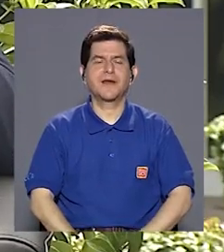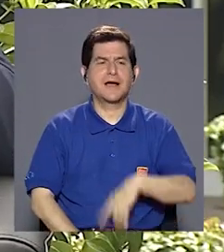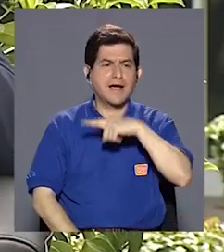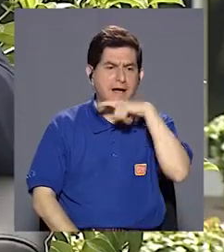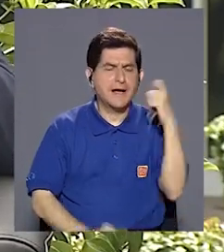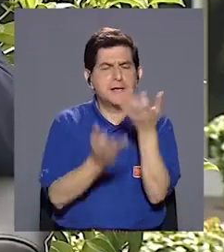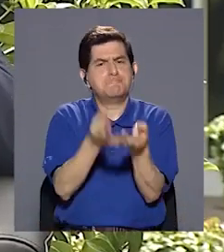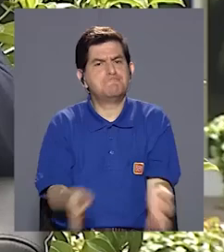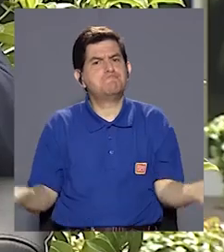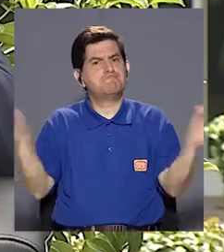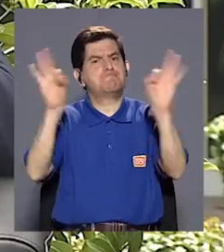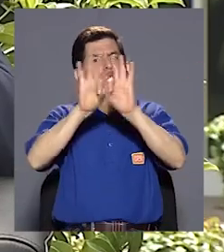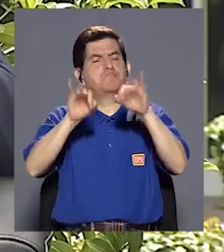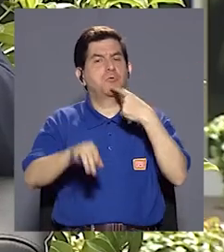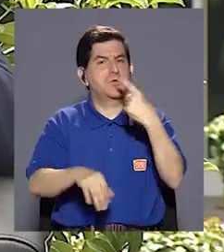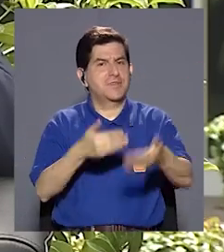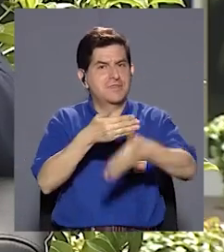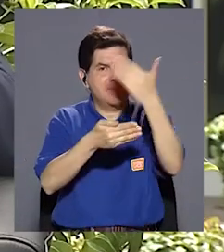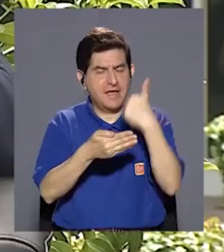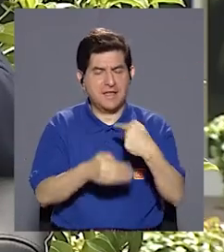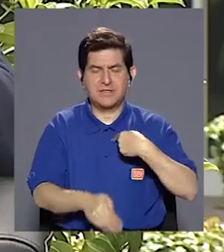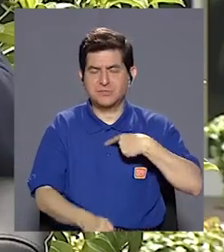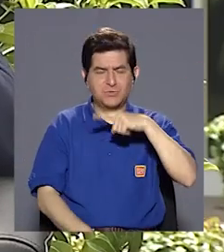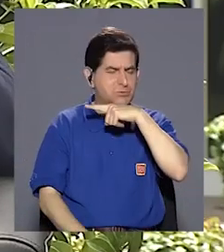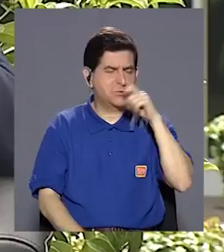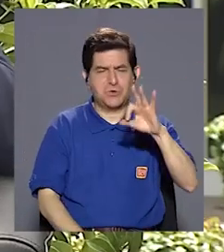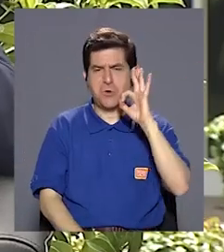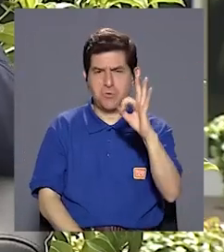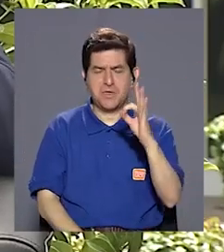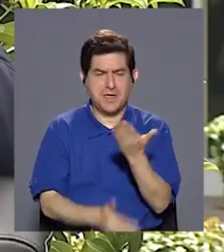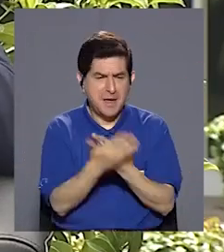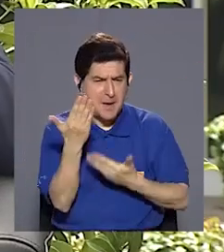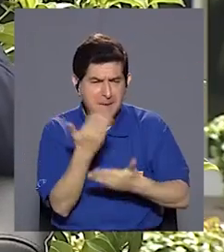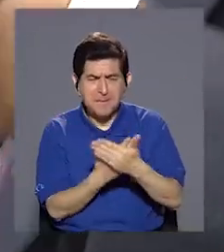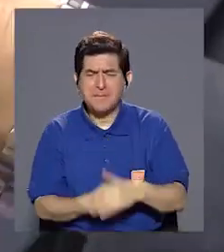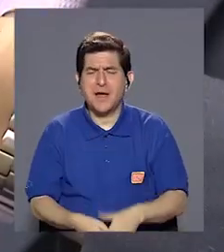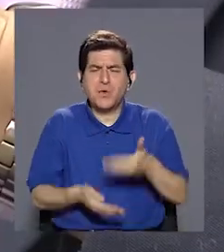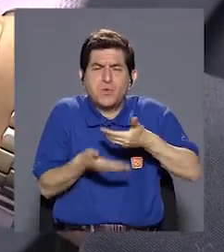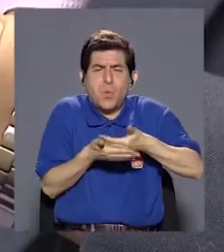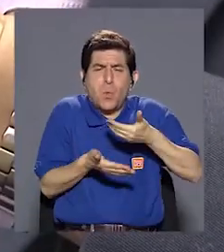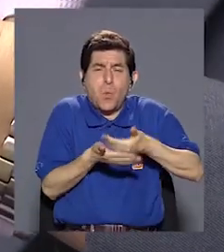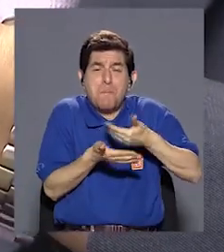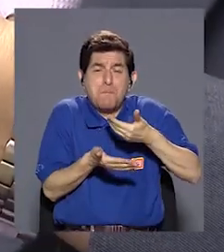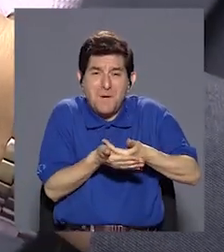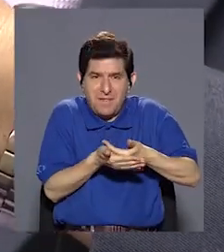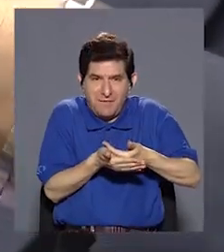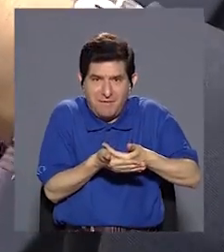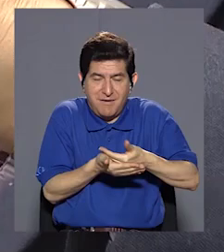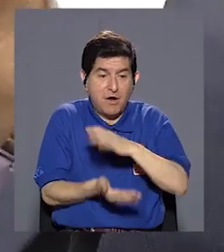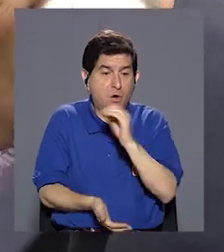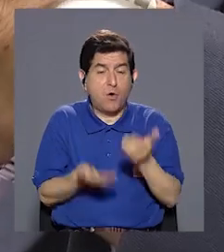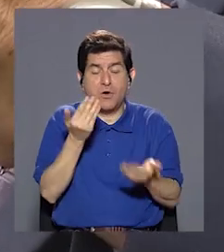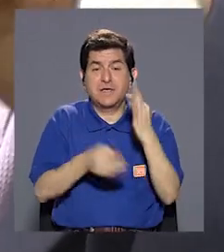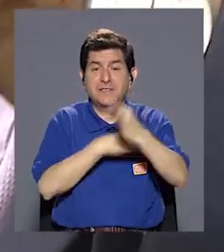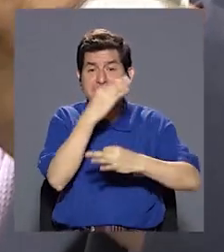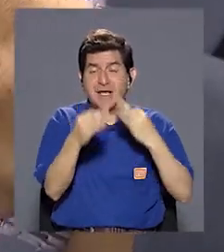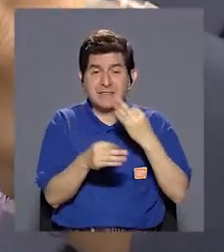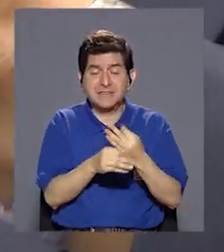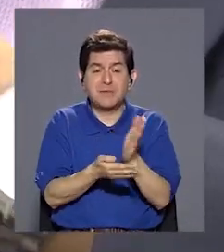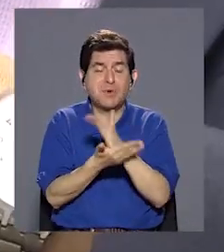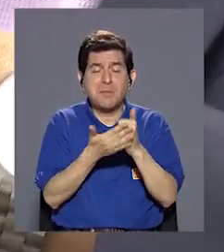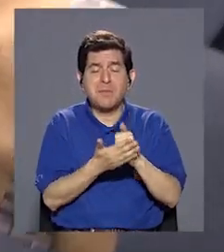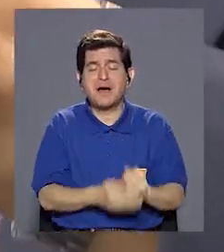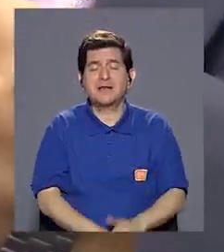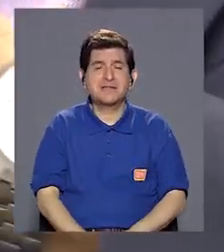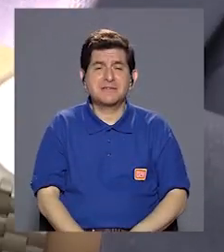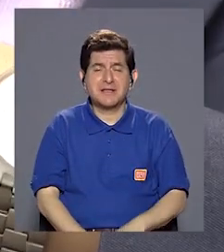El secado es sumamente importante porque, como yo le decía, si uno no se seca bien, quedan las manos humedecidas e incluso podría quedar algún tipo de